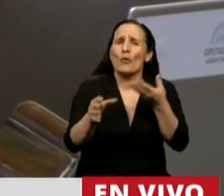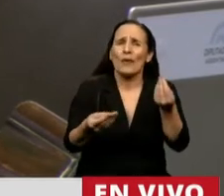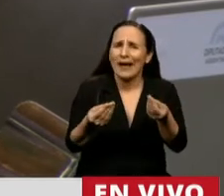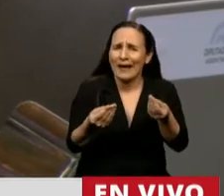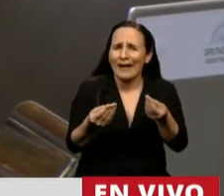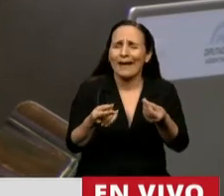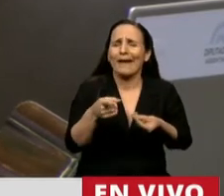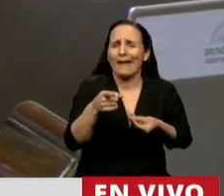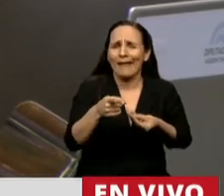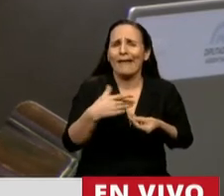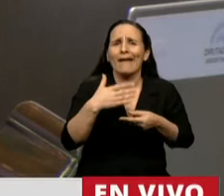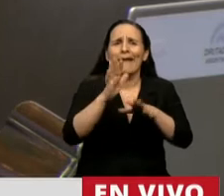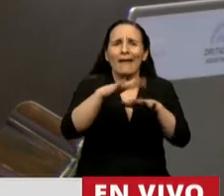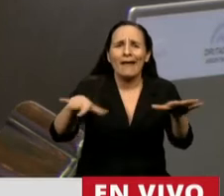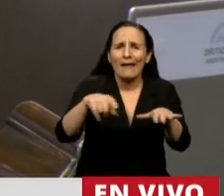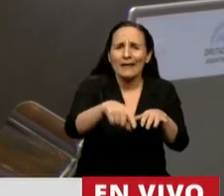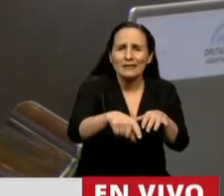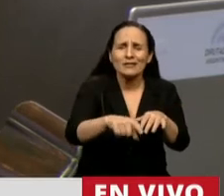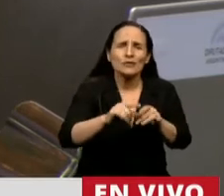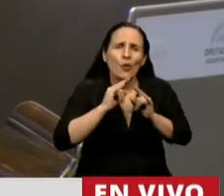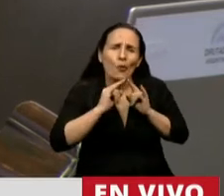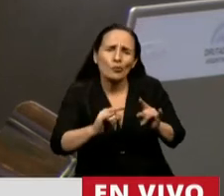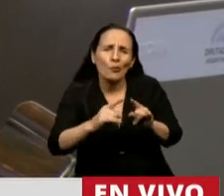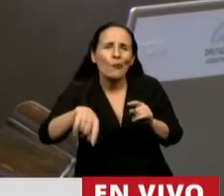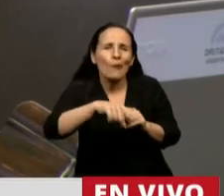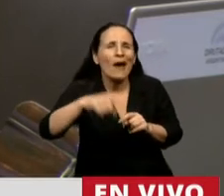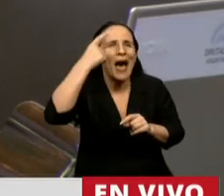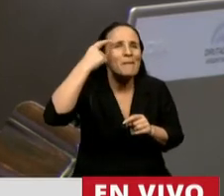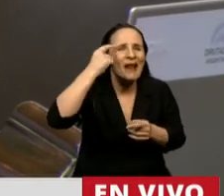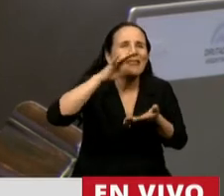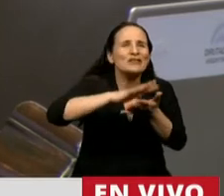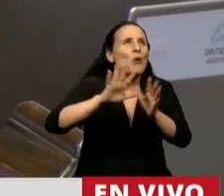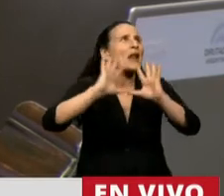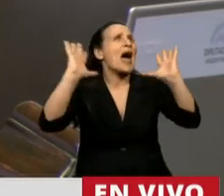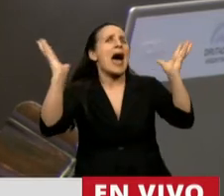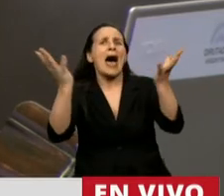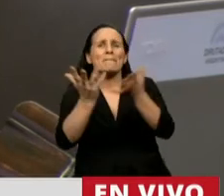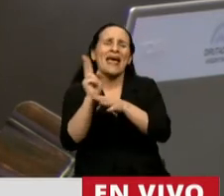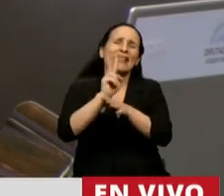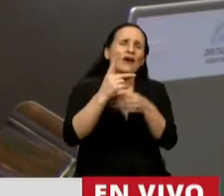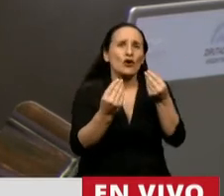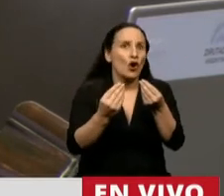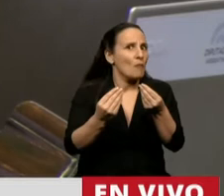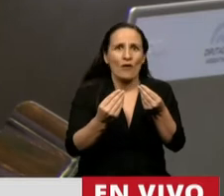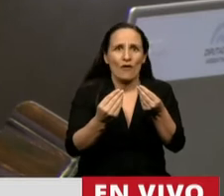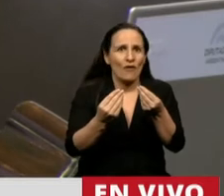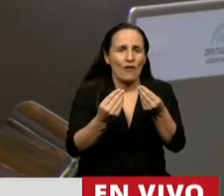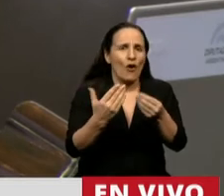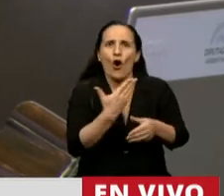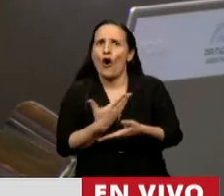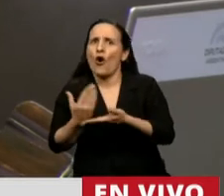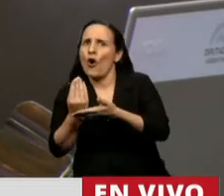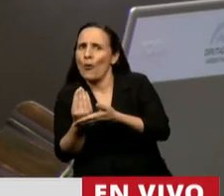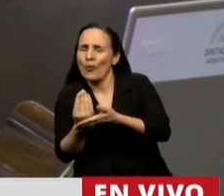que los chicos no son los que tienen que empezar a aprender sobre el tema ambiental, sino que son las empresas y los gobiernos. Lo dijo con